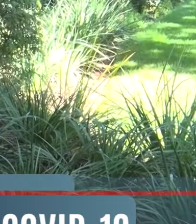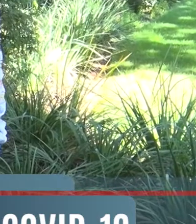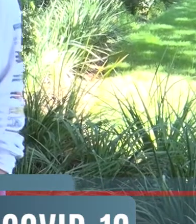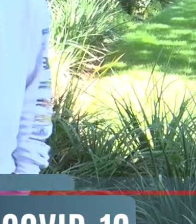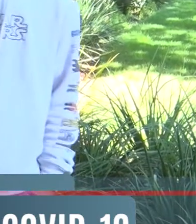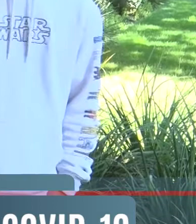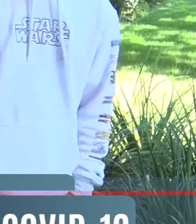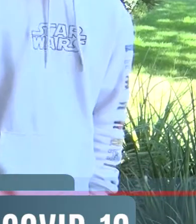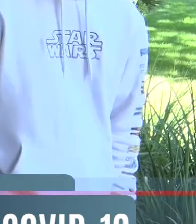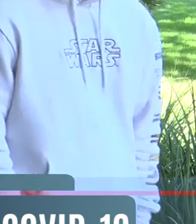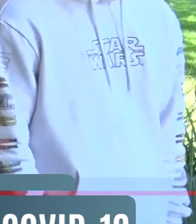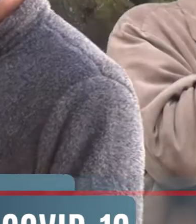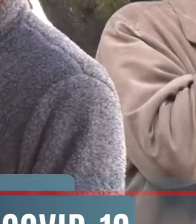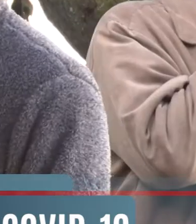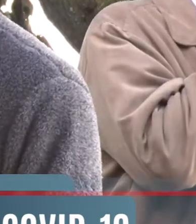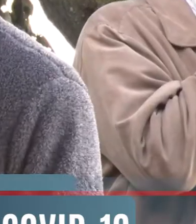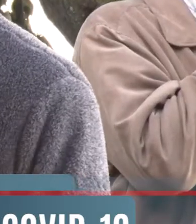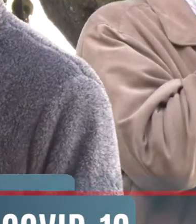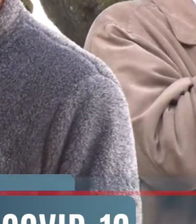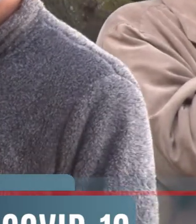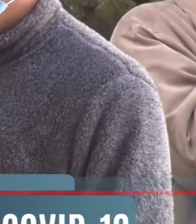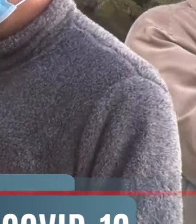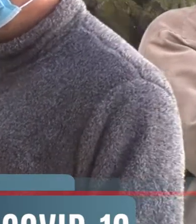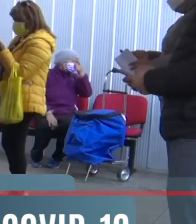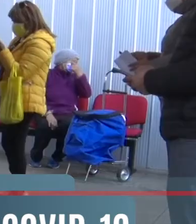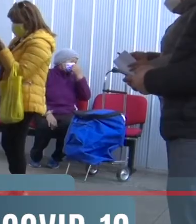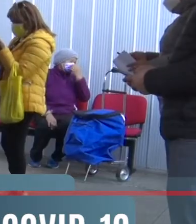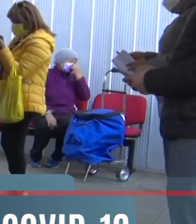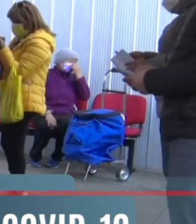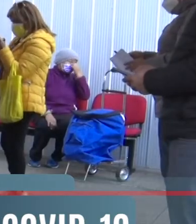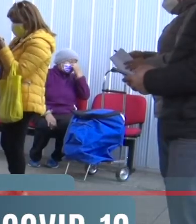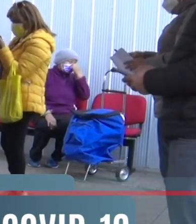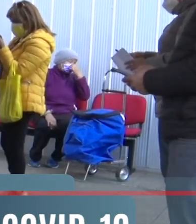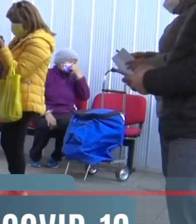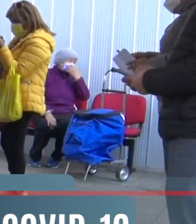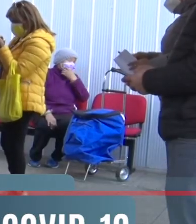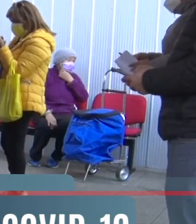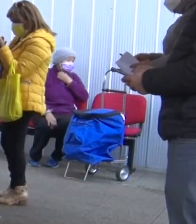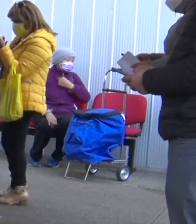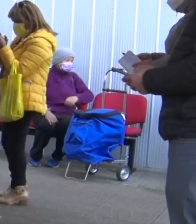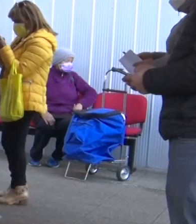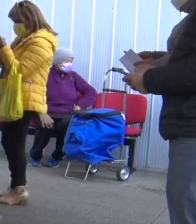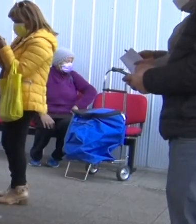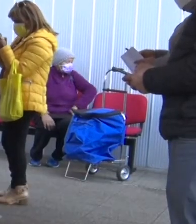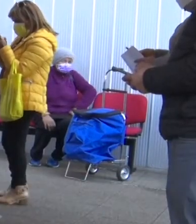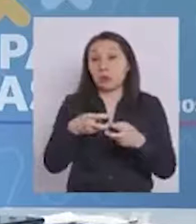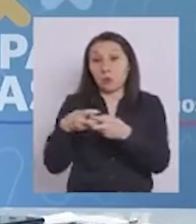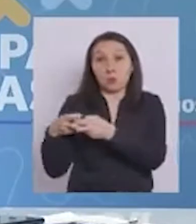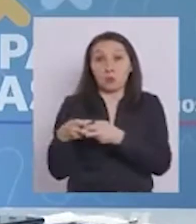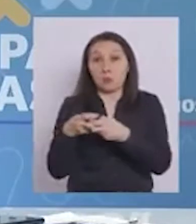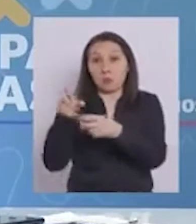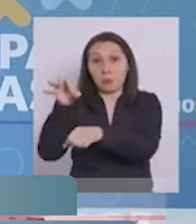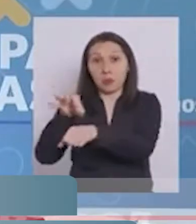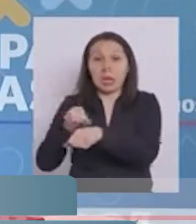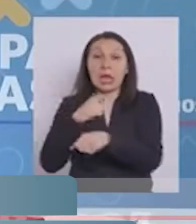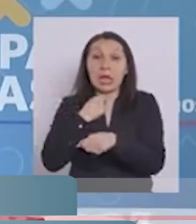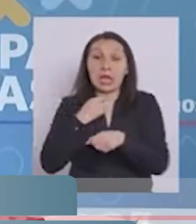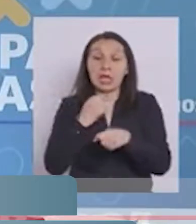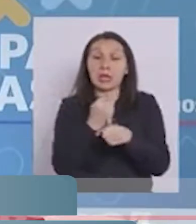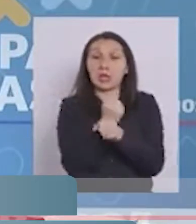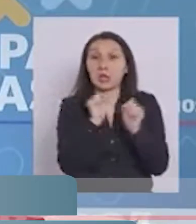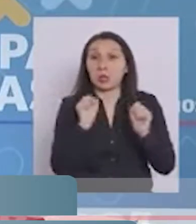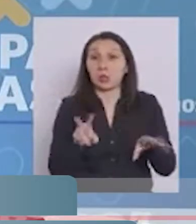médico de chile entre los años 2011 y 2017 se refirió a la polémica el colegio médico